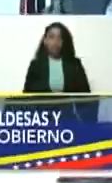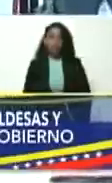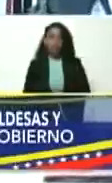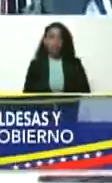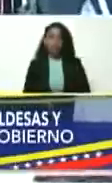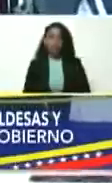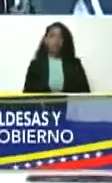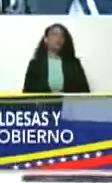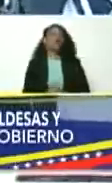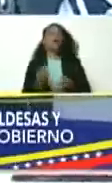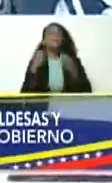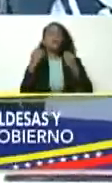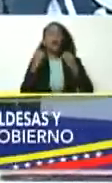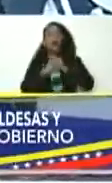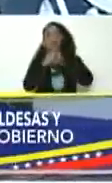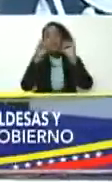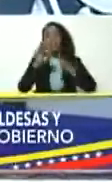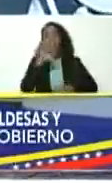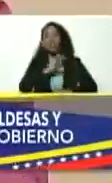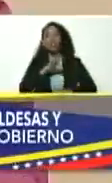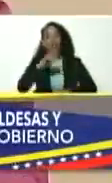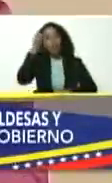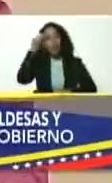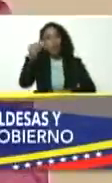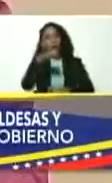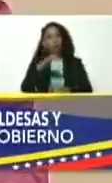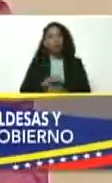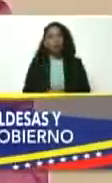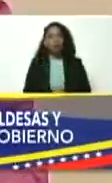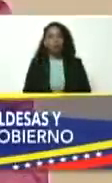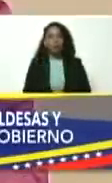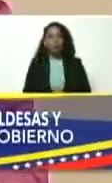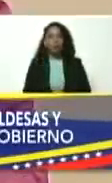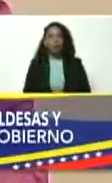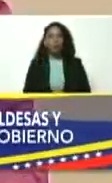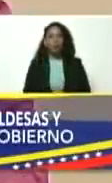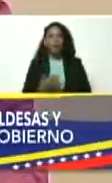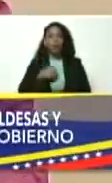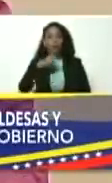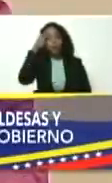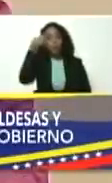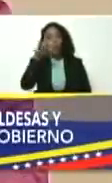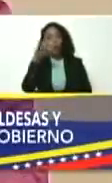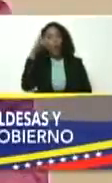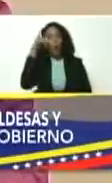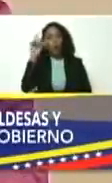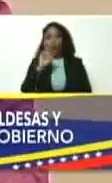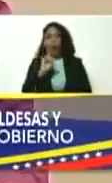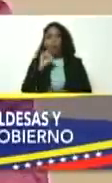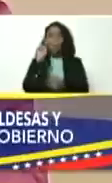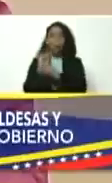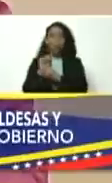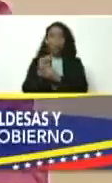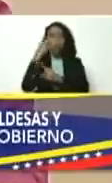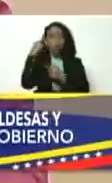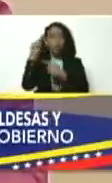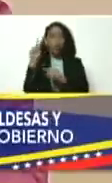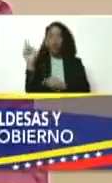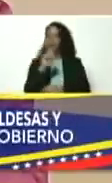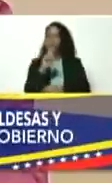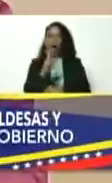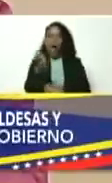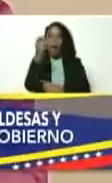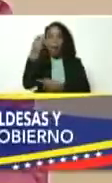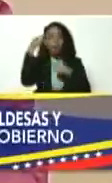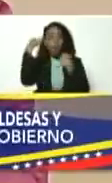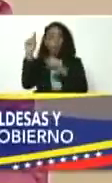para la felicidad social de nuestro pueblo nuestro pueblo no está solo jamás estará